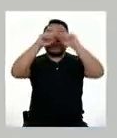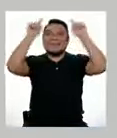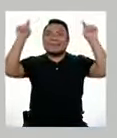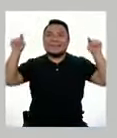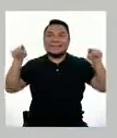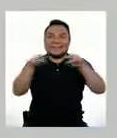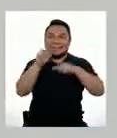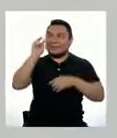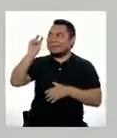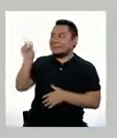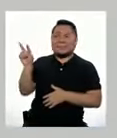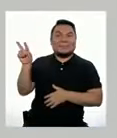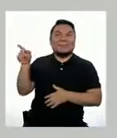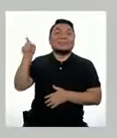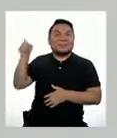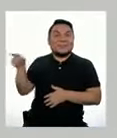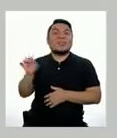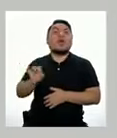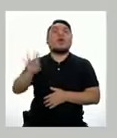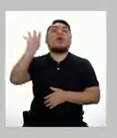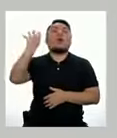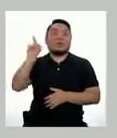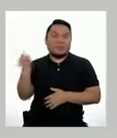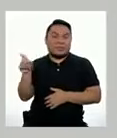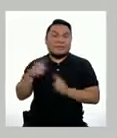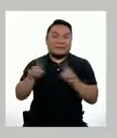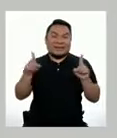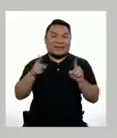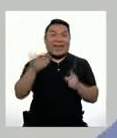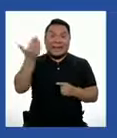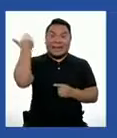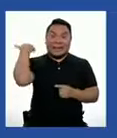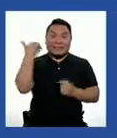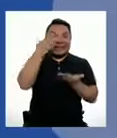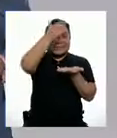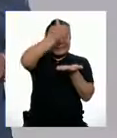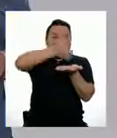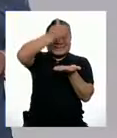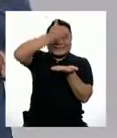Este gráfico que vemos ahora en pantalla es un poco diferente, ¿verdad?